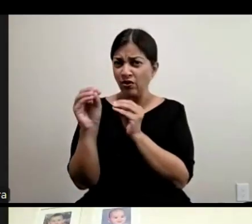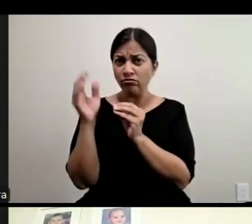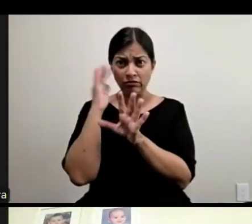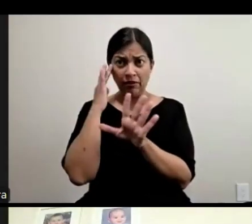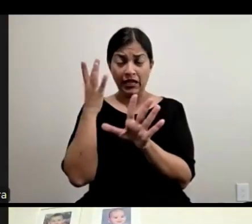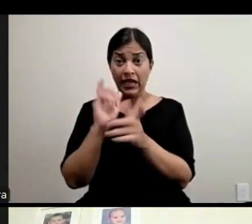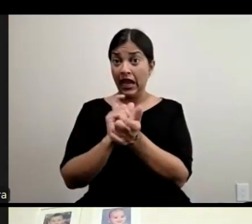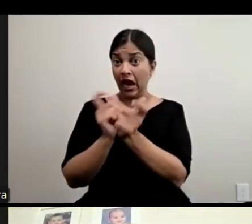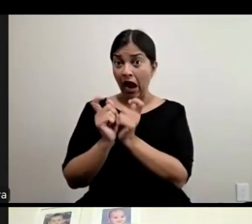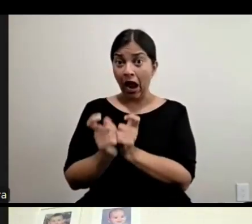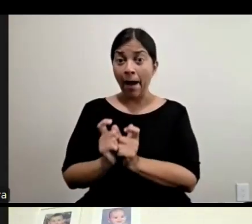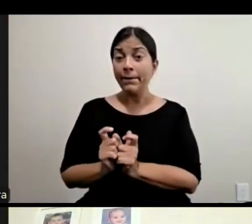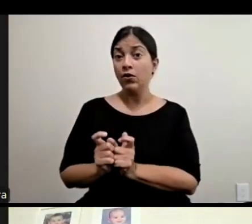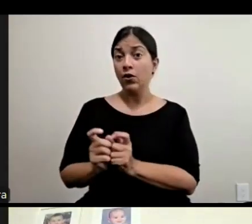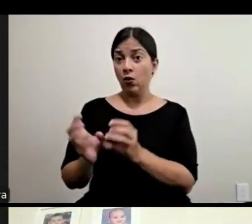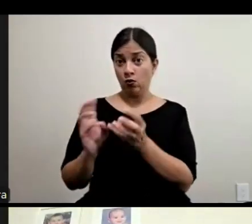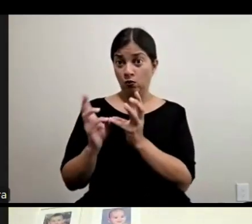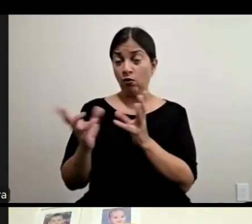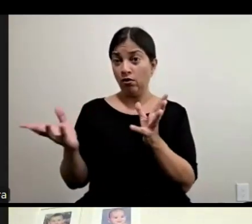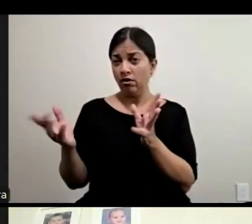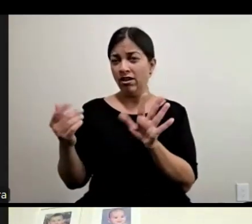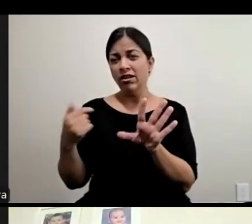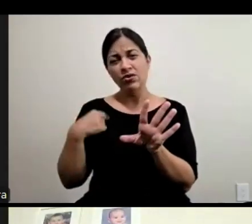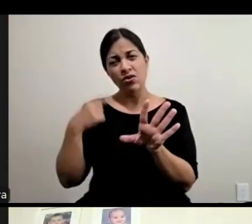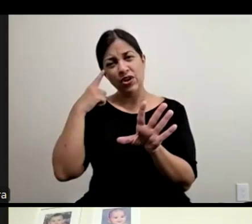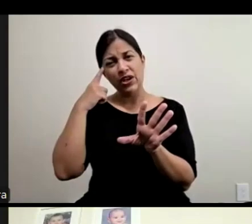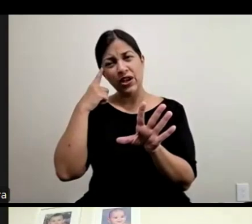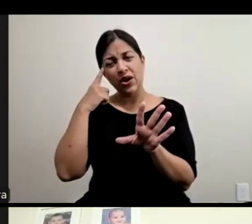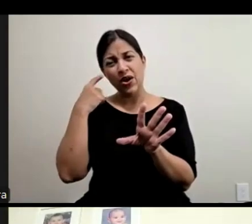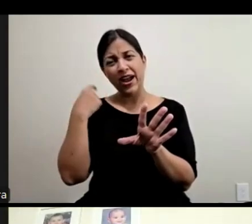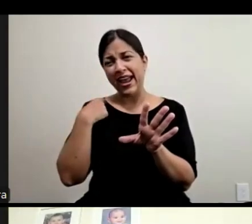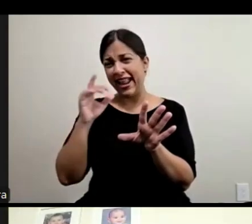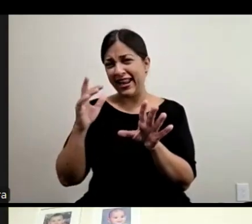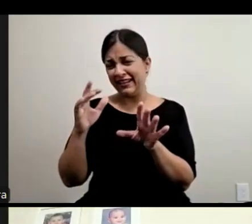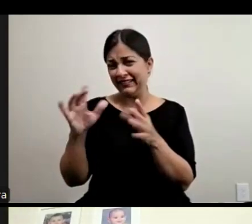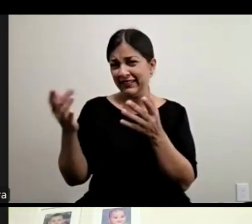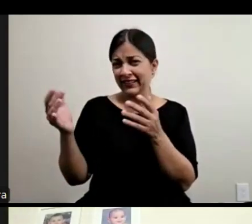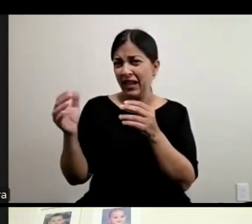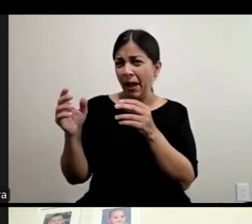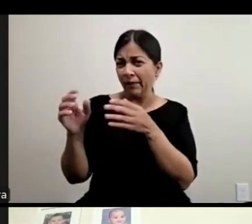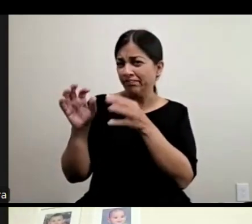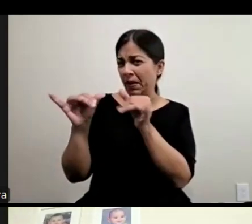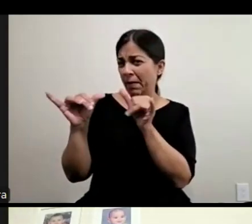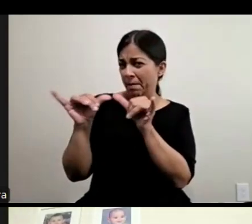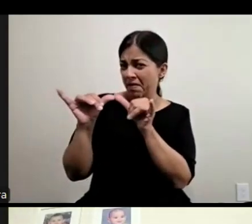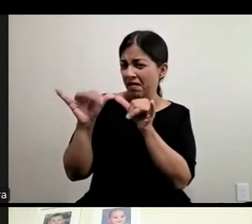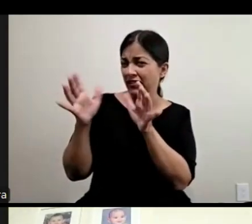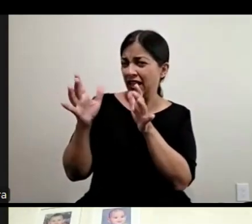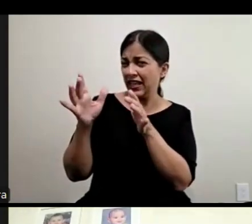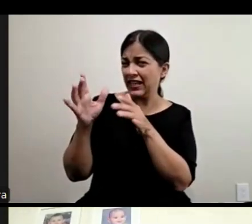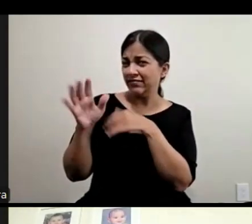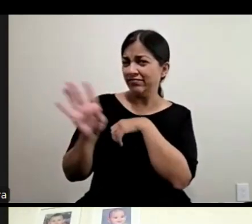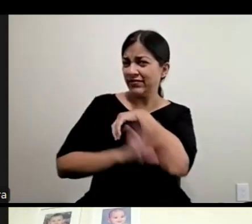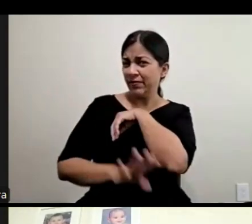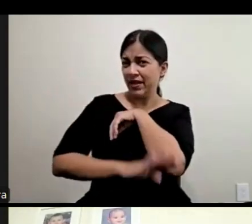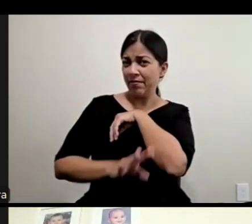las tendencias climatológicas, yo creo que ese pico de septiembre, yo no sé si ya se ha corrido un poquito más, por lo menos para nosotros acá